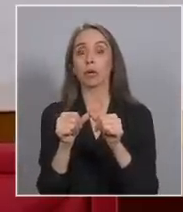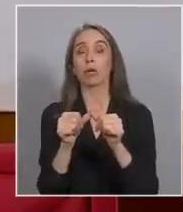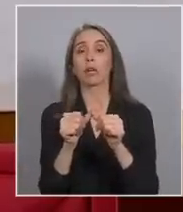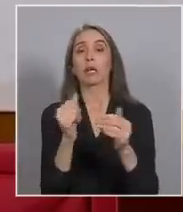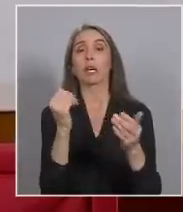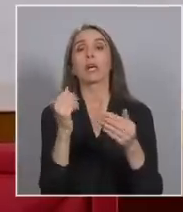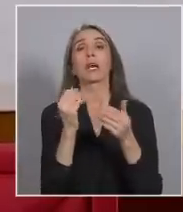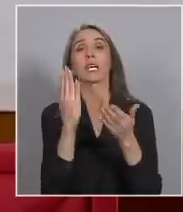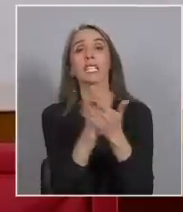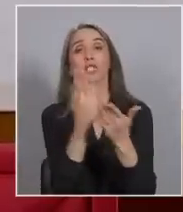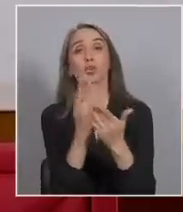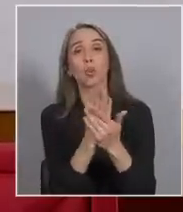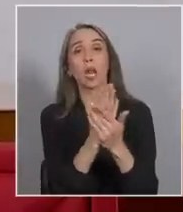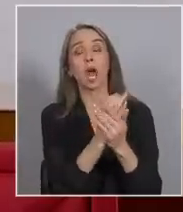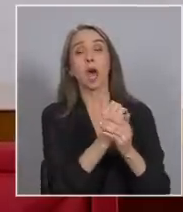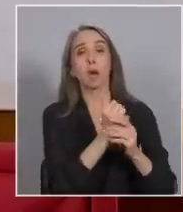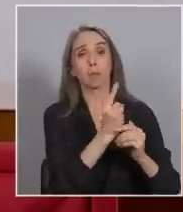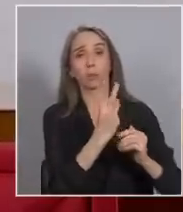tiempo las escuelas.